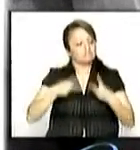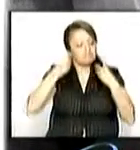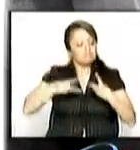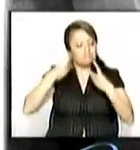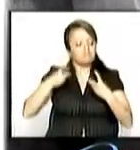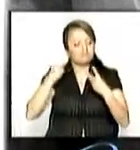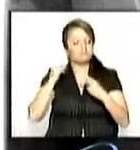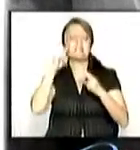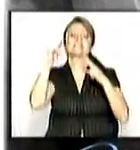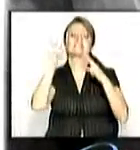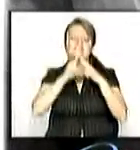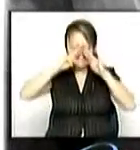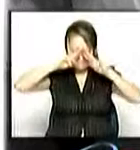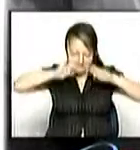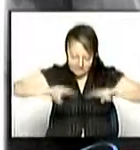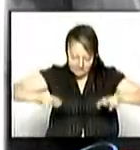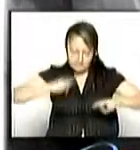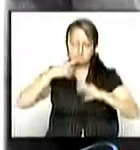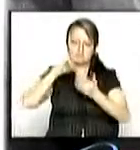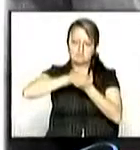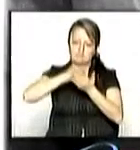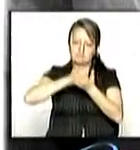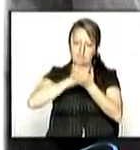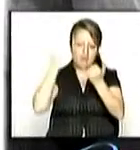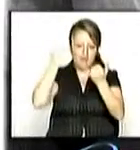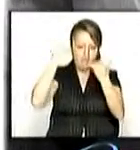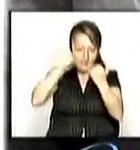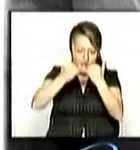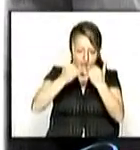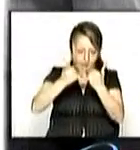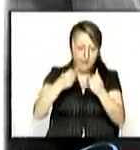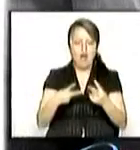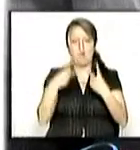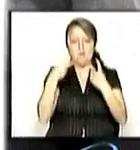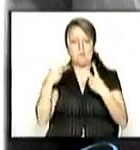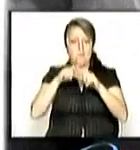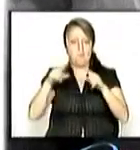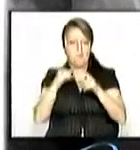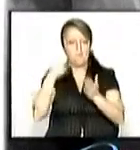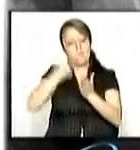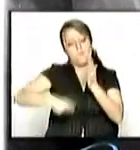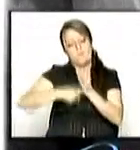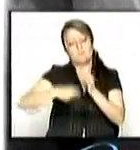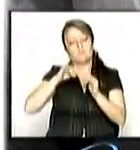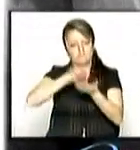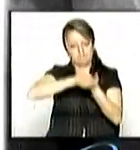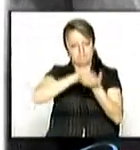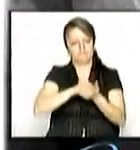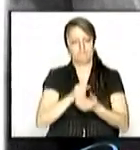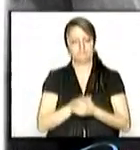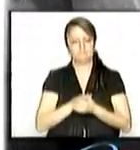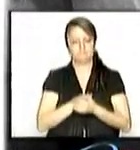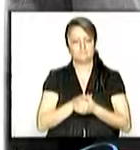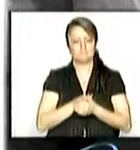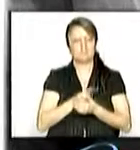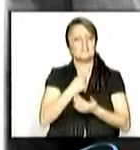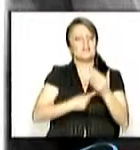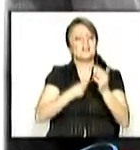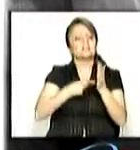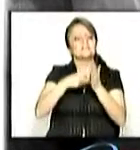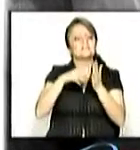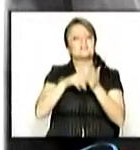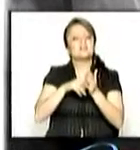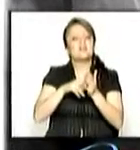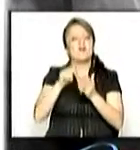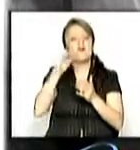podemos apoyar mucho y podemos identificar, como decía la doctora Adriana, campos interferentes. ¿Qué es un campo o